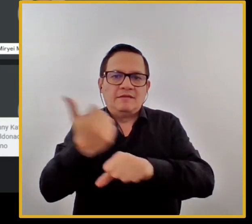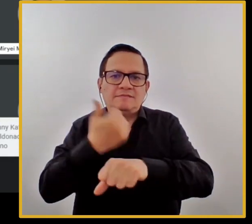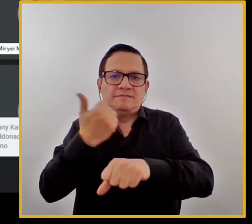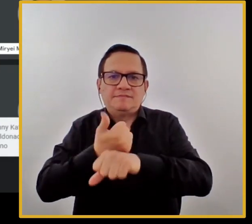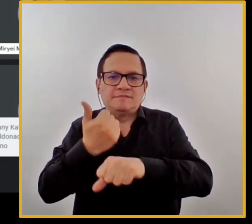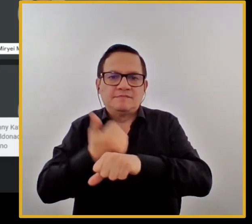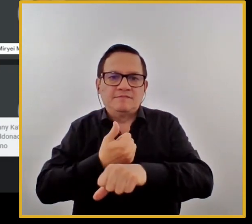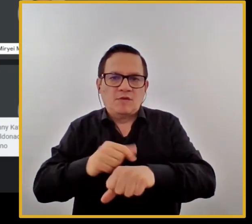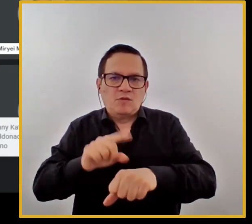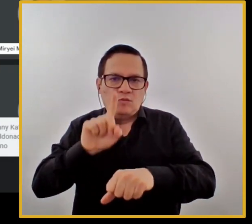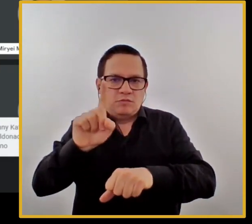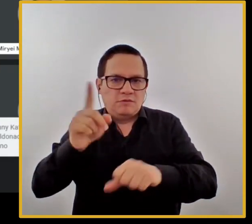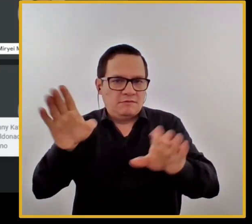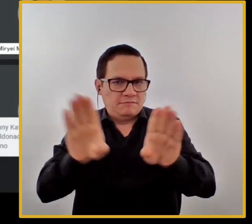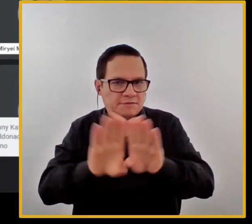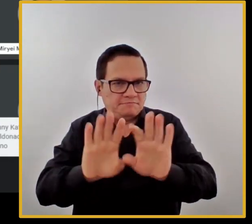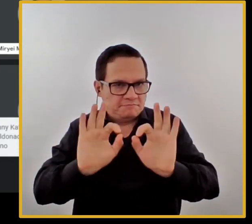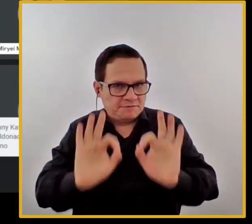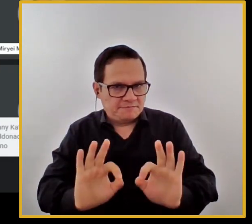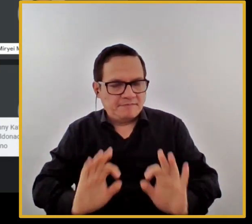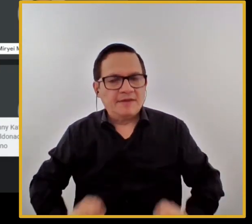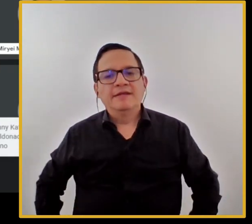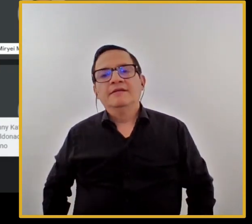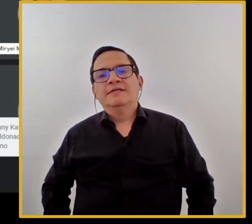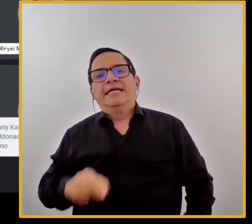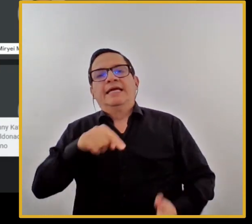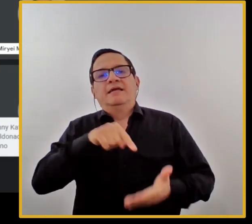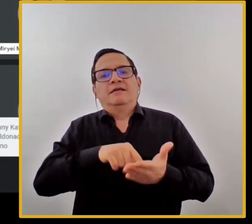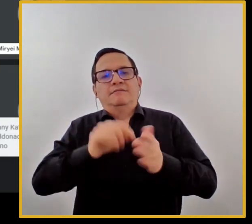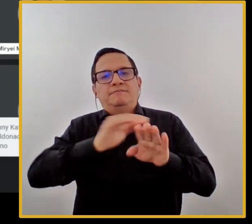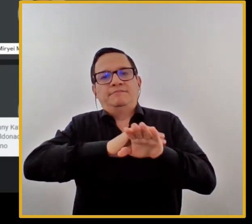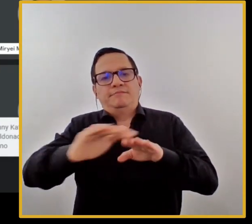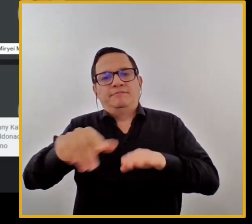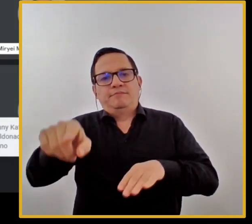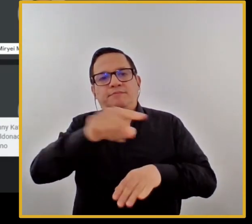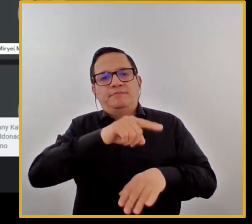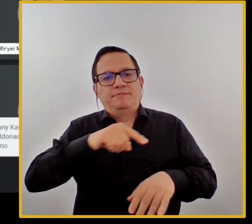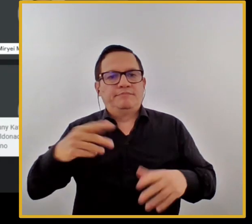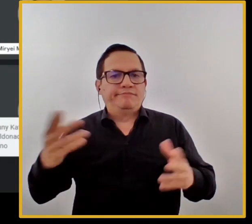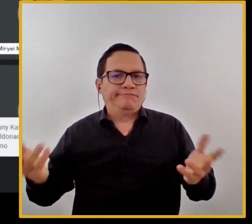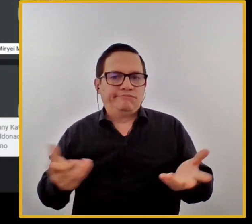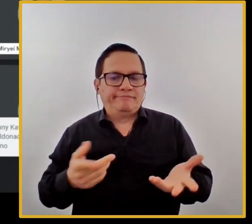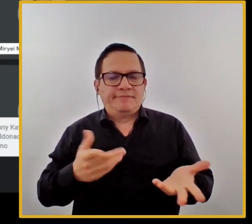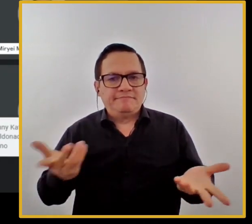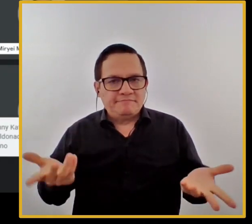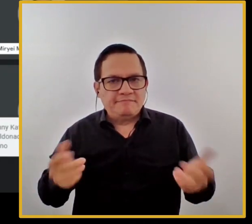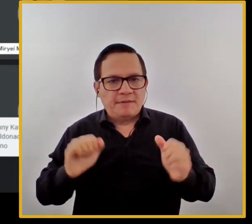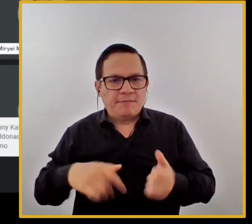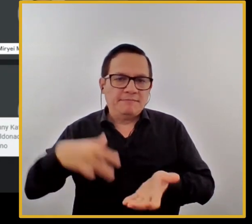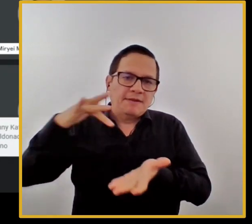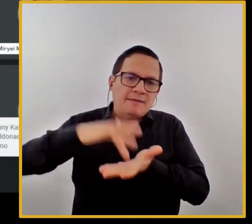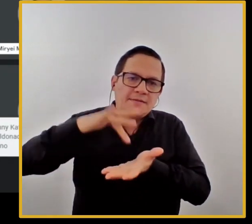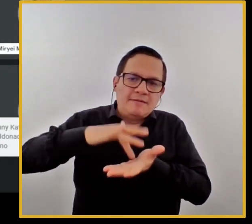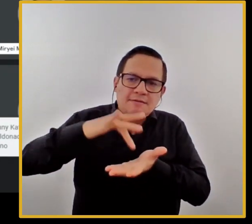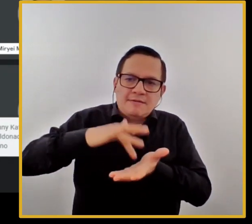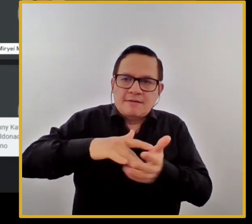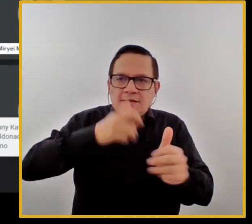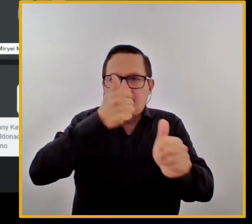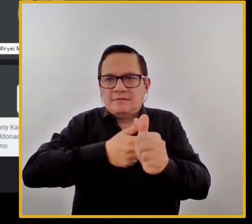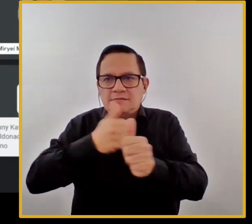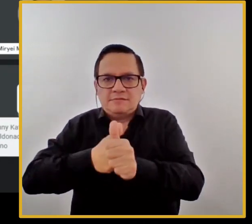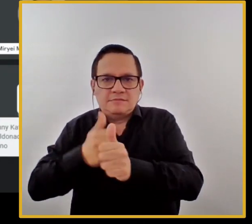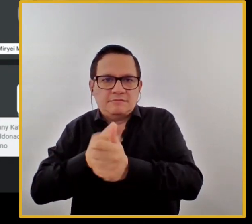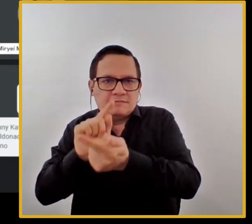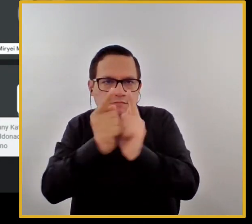número 1. Entonces, pues esa sería la invitación para que ustedes pues participen de cada uno de esos